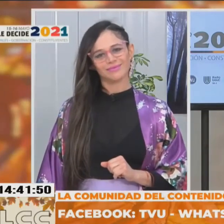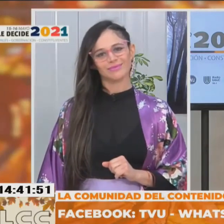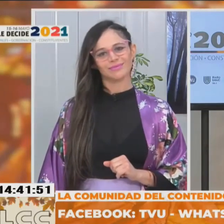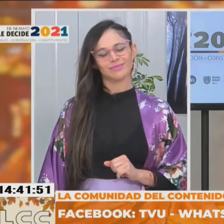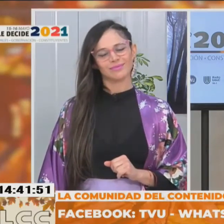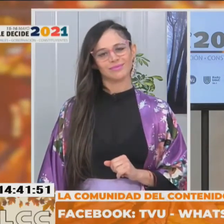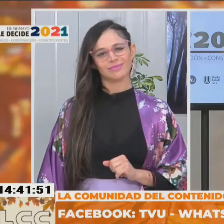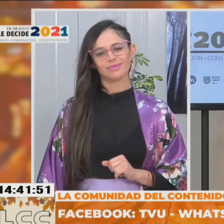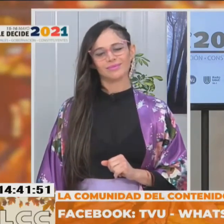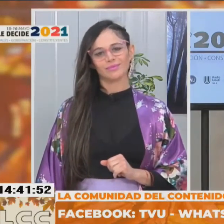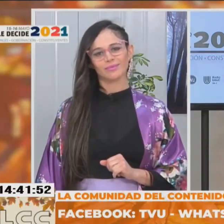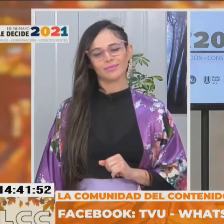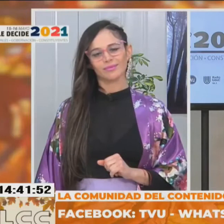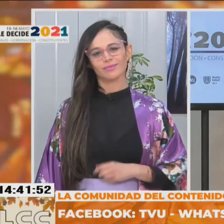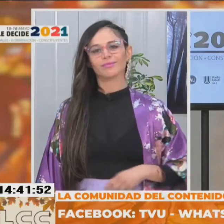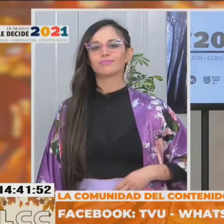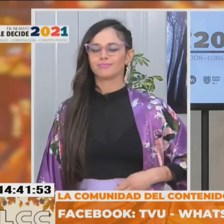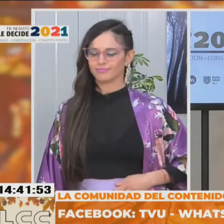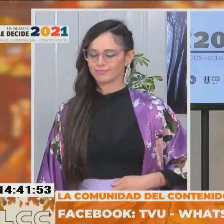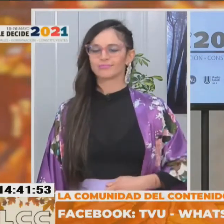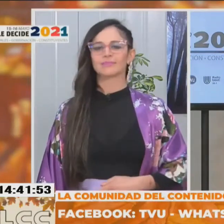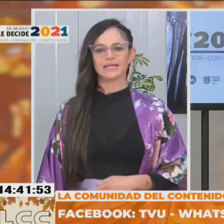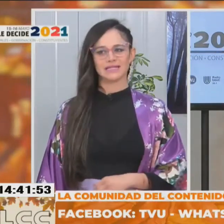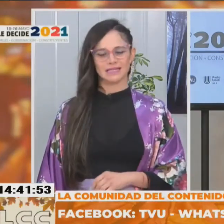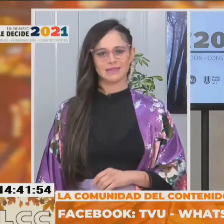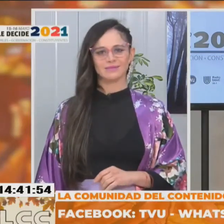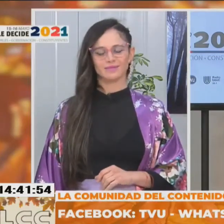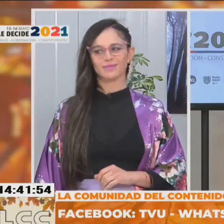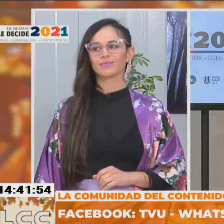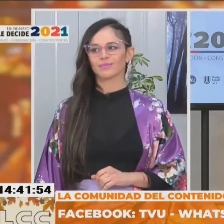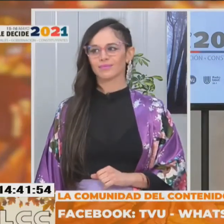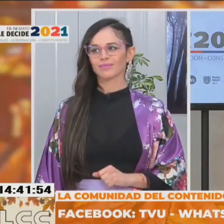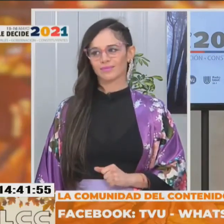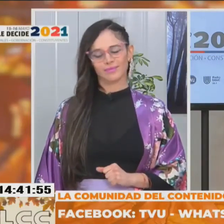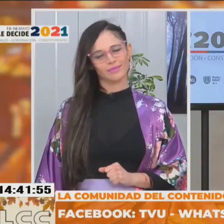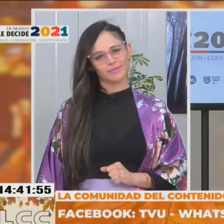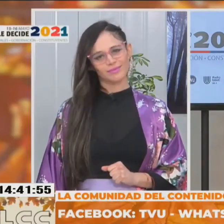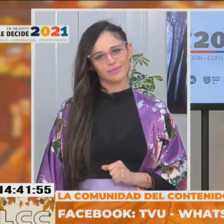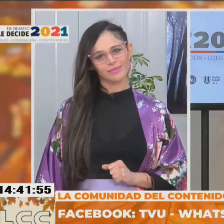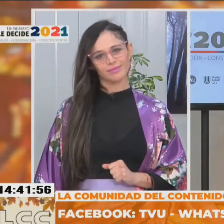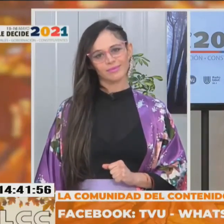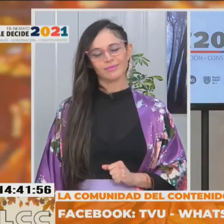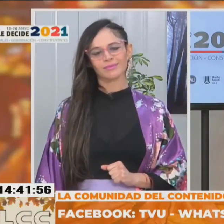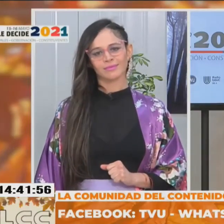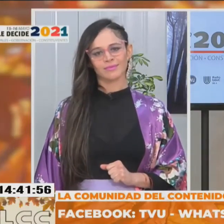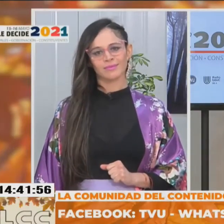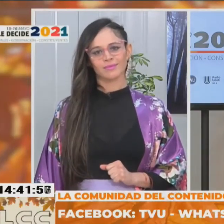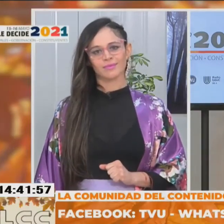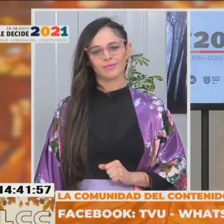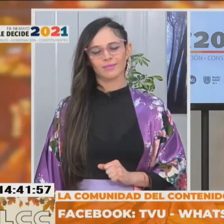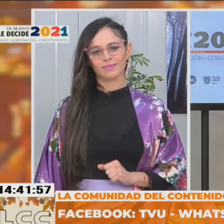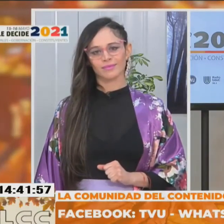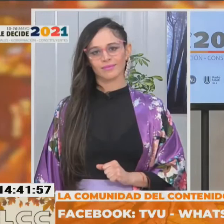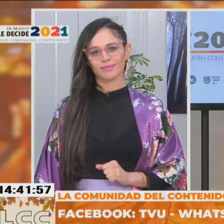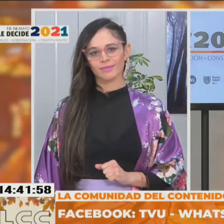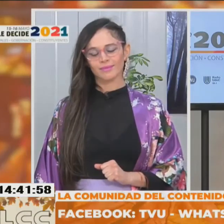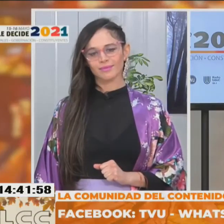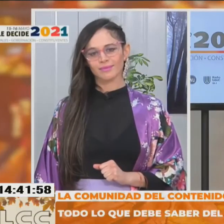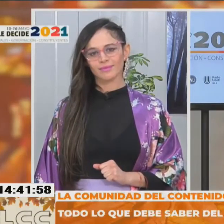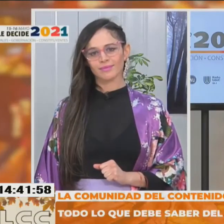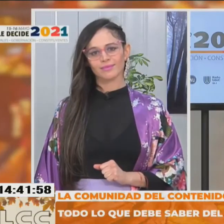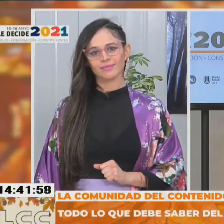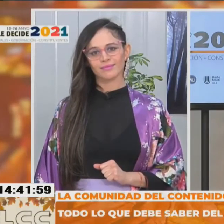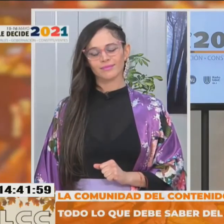educación cívica, aclarar un poquito las dudas, ir aprendiendo también nosotros, sí, para qué estamos con cosas, todo esto es nuevo, sobre todo lo que vamos a hablar durante